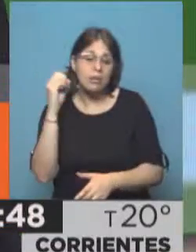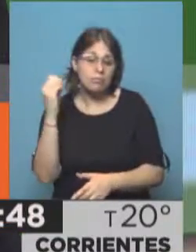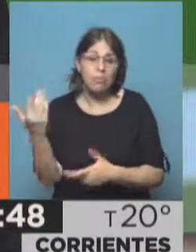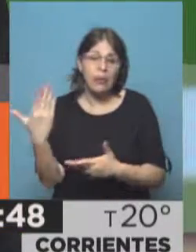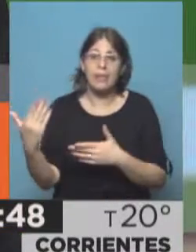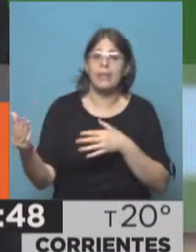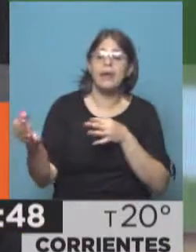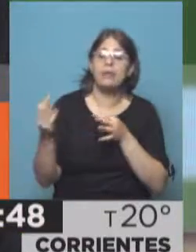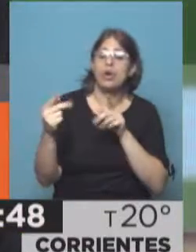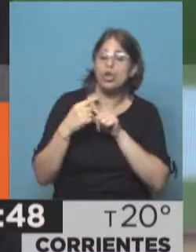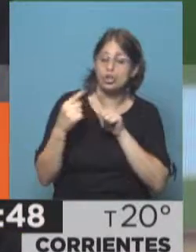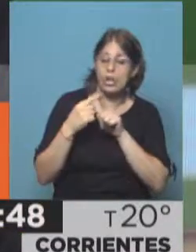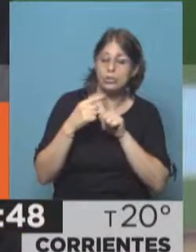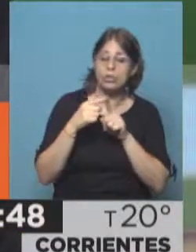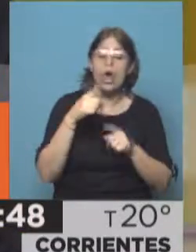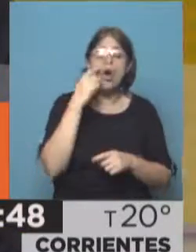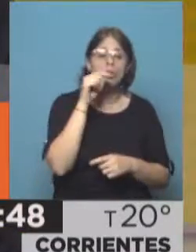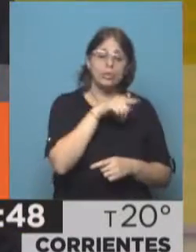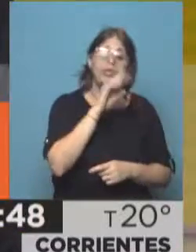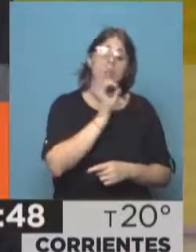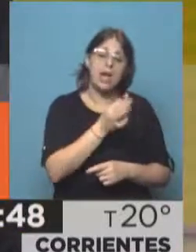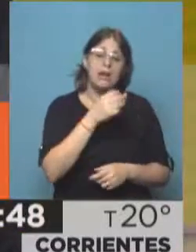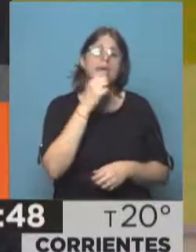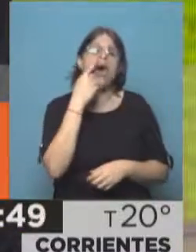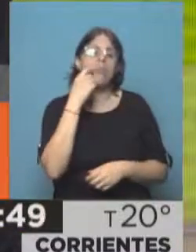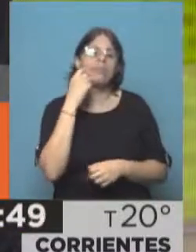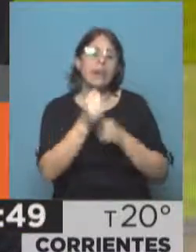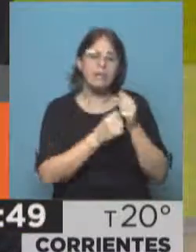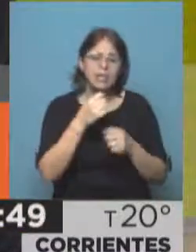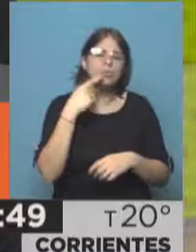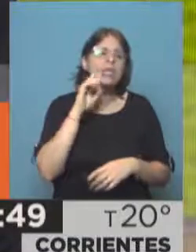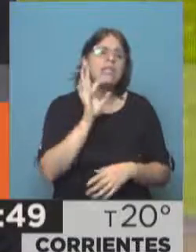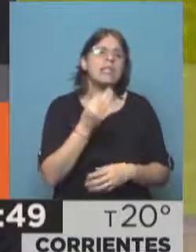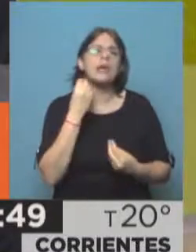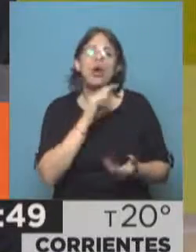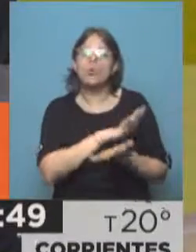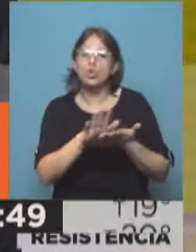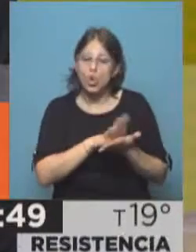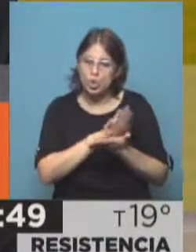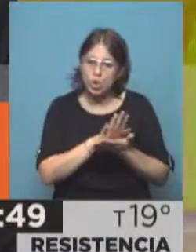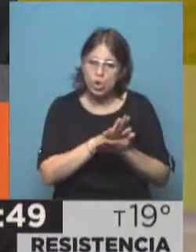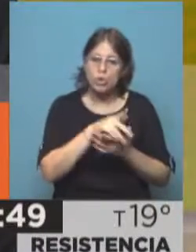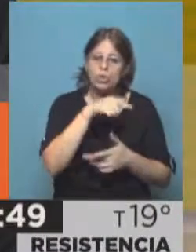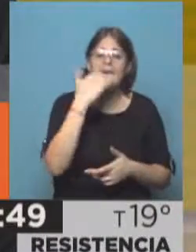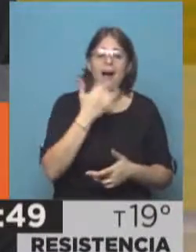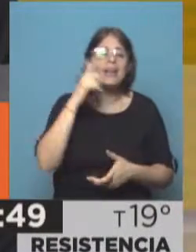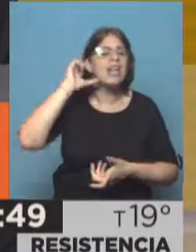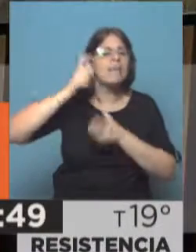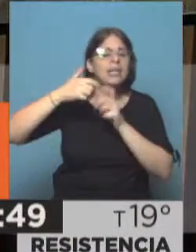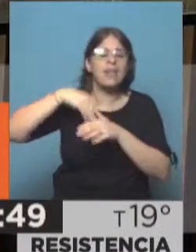hombre de empresa, entonces usted sabe muy bien cómo se puede salir ante todo esto, porque además tiene una muy buena experiencia en